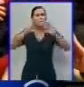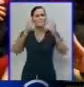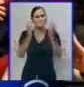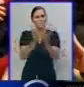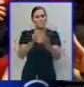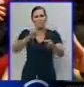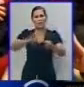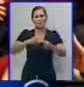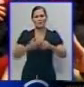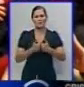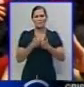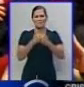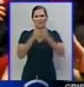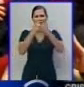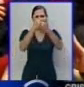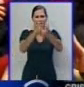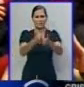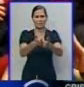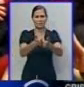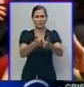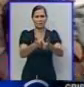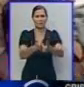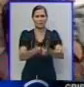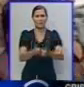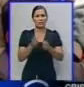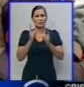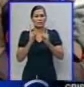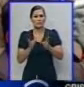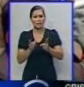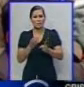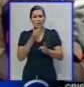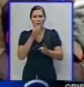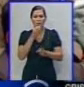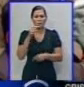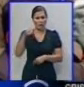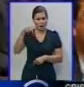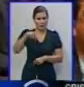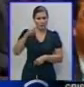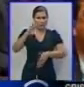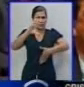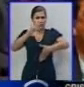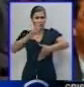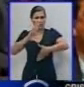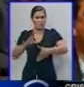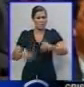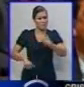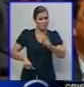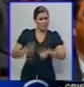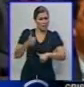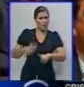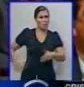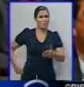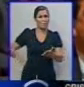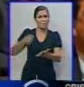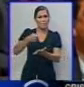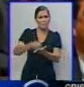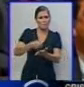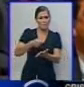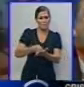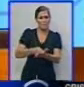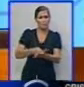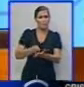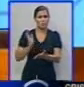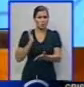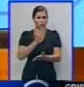va a volver a criser. Y que nuestros términos de intercambio se van a recuperar y por tanto que los precios de los productos que